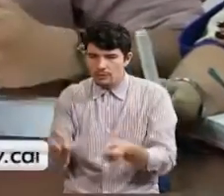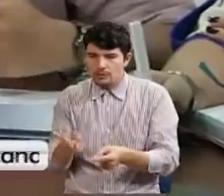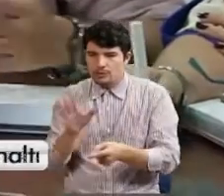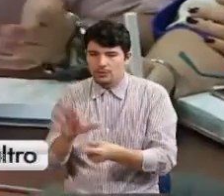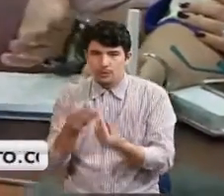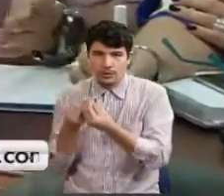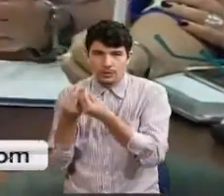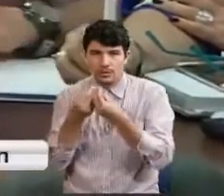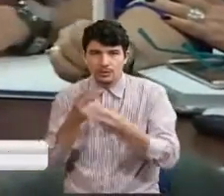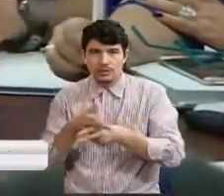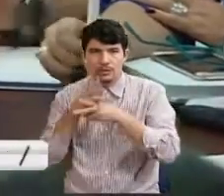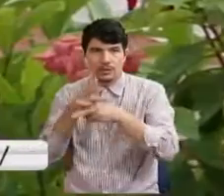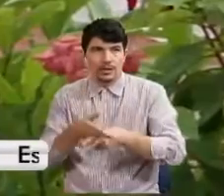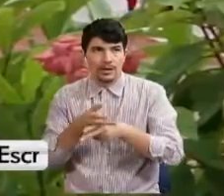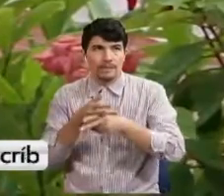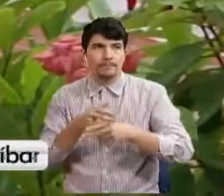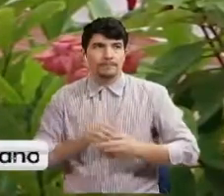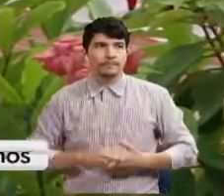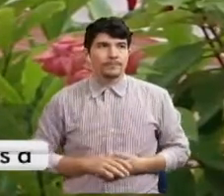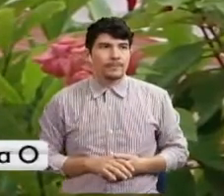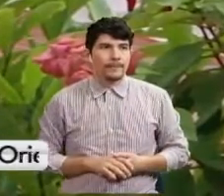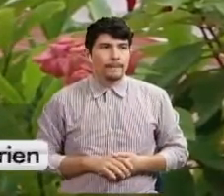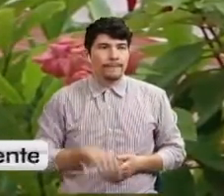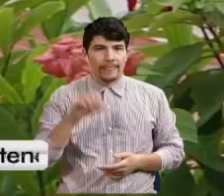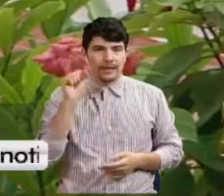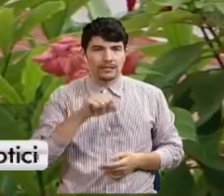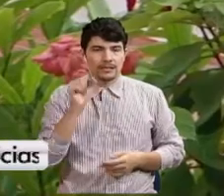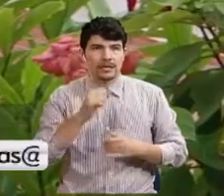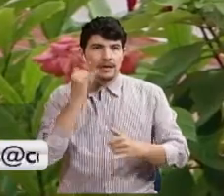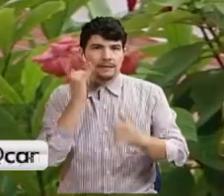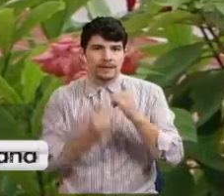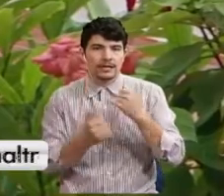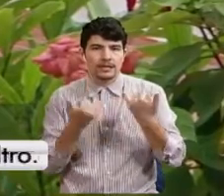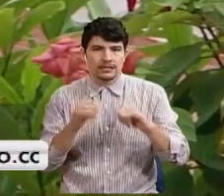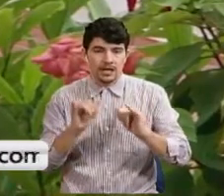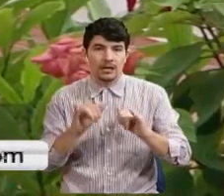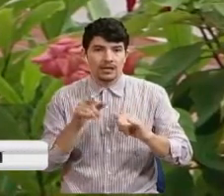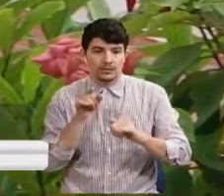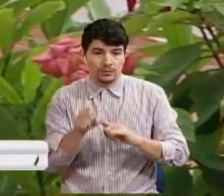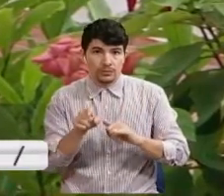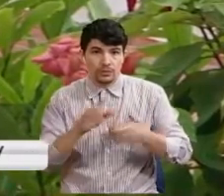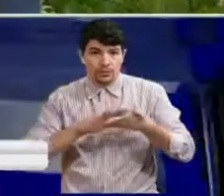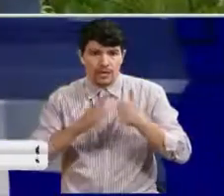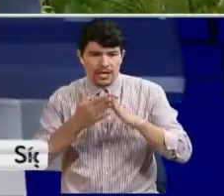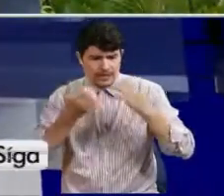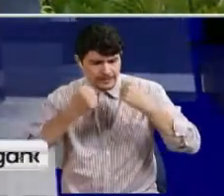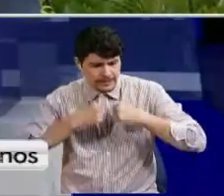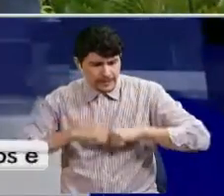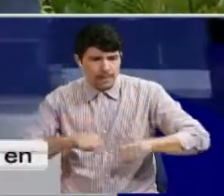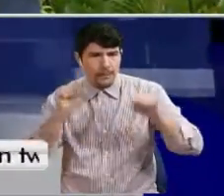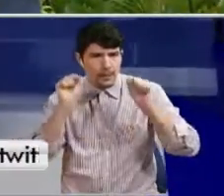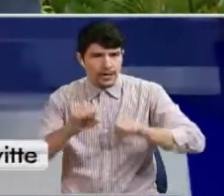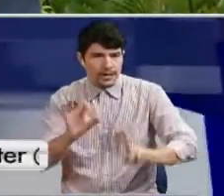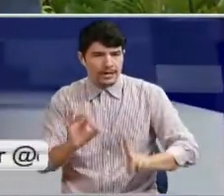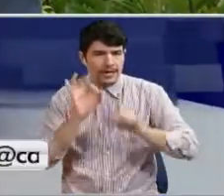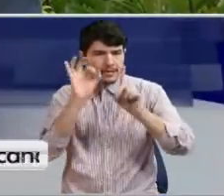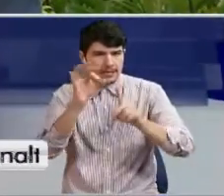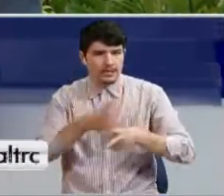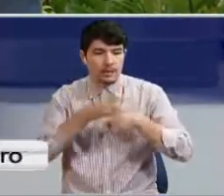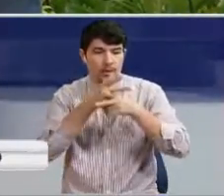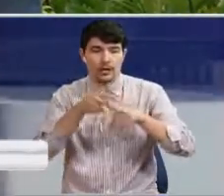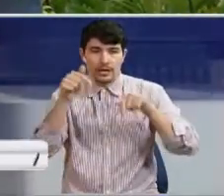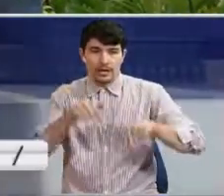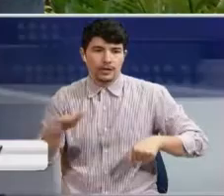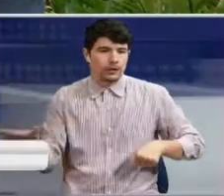este consejo de seguridad finalmente se indicó que se estarán redoblando los esfuerzos para garantizar la seguridad de toda la población en la